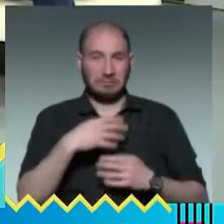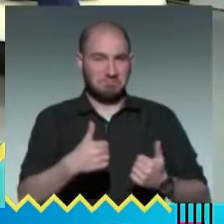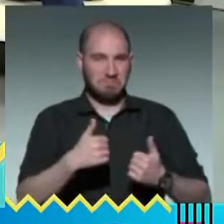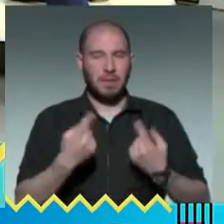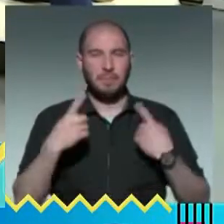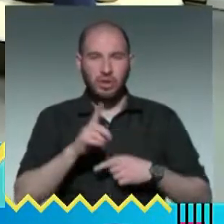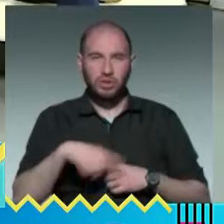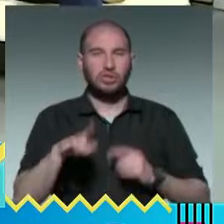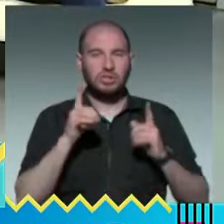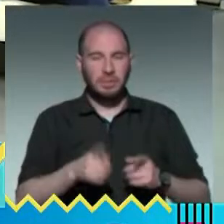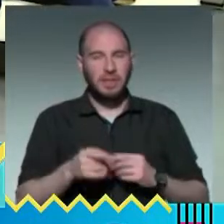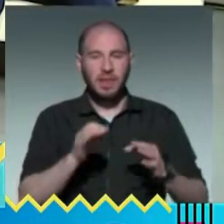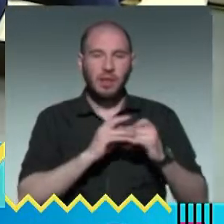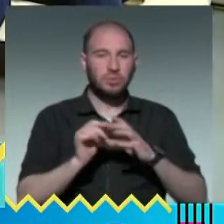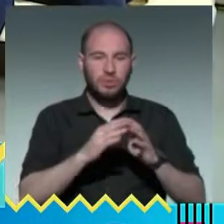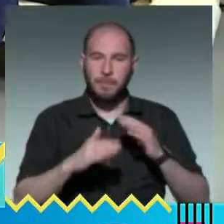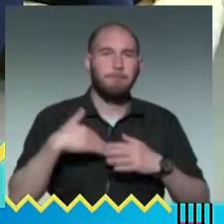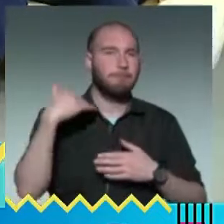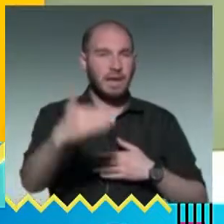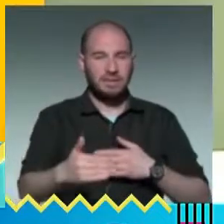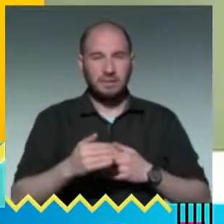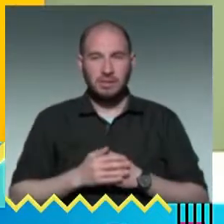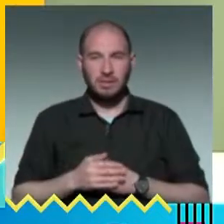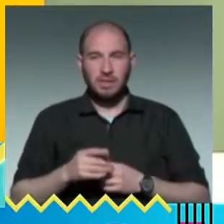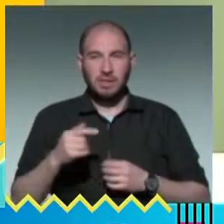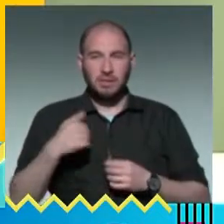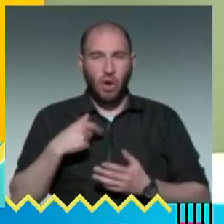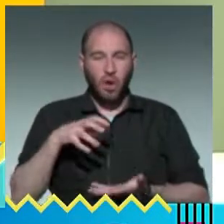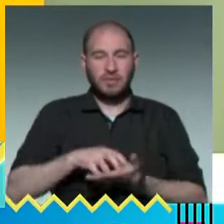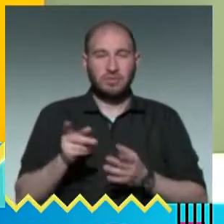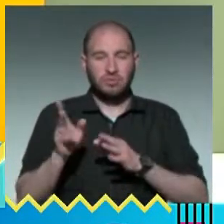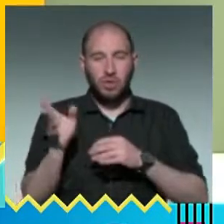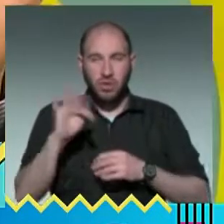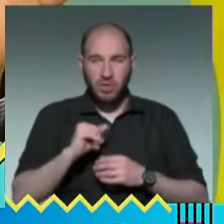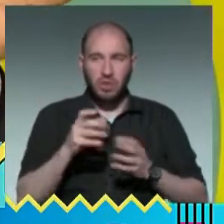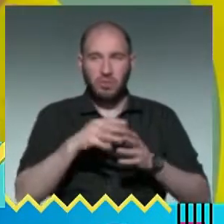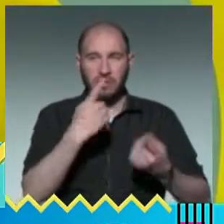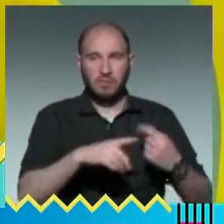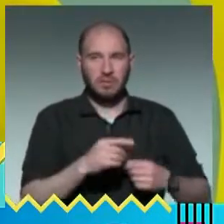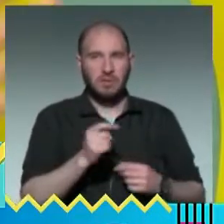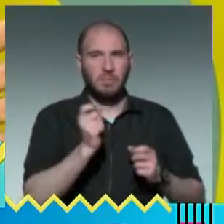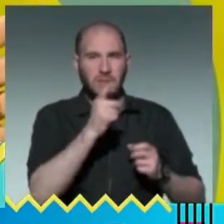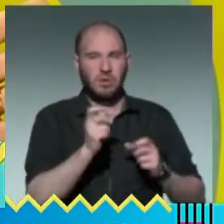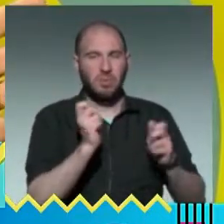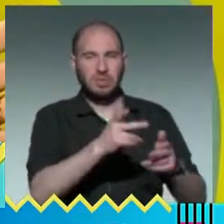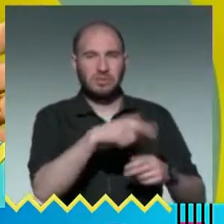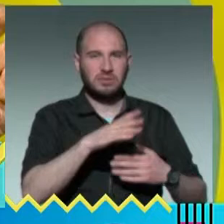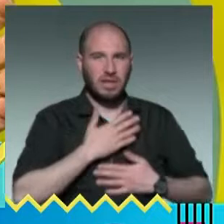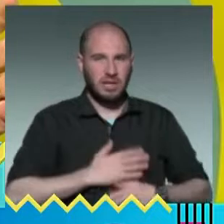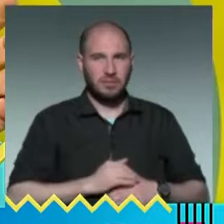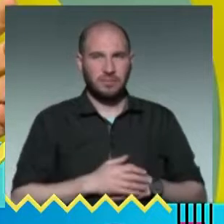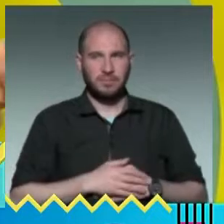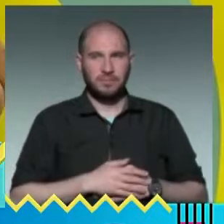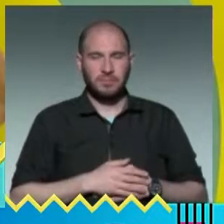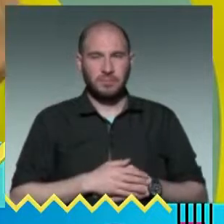pero nosotros también tenemos que dar una discusión que va mucho más allá de la que yo tengo en mi oficina todos los días con los distintos sectores. ¿Qué le decimos a la gente para brindarle tranquilidad